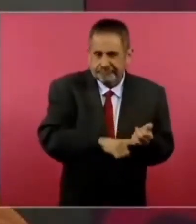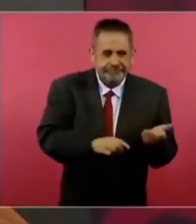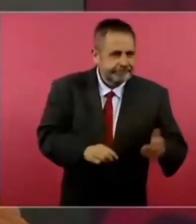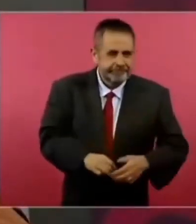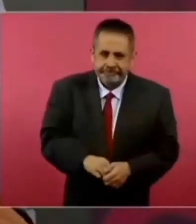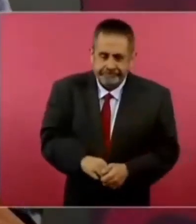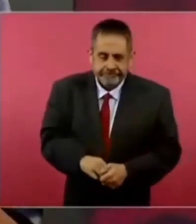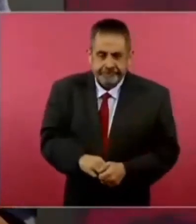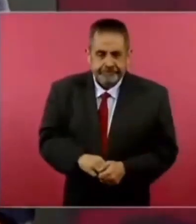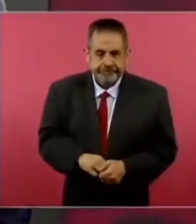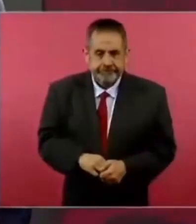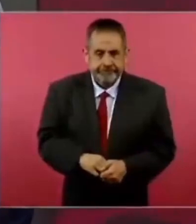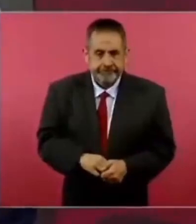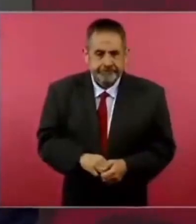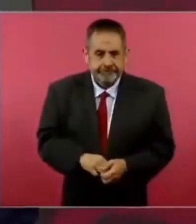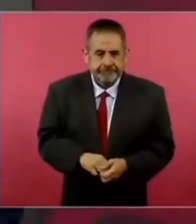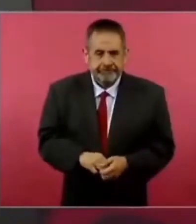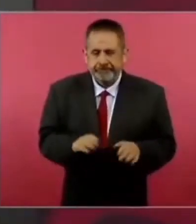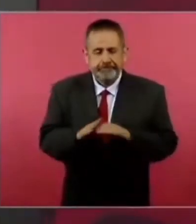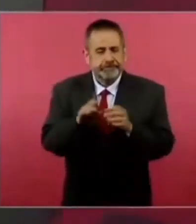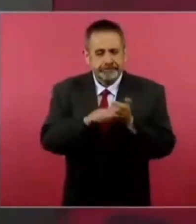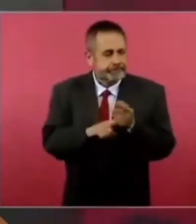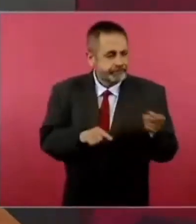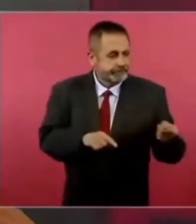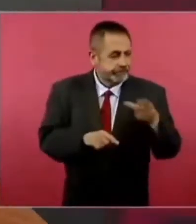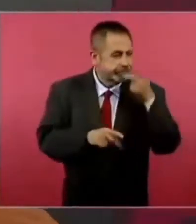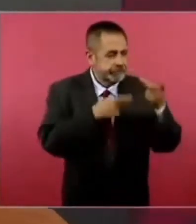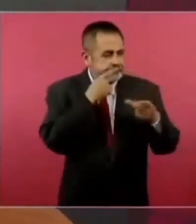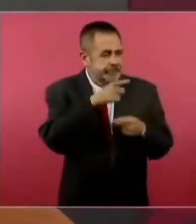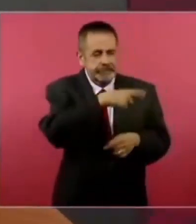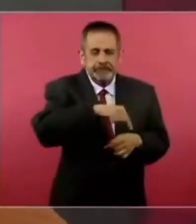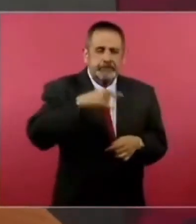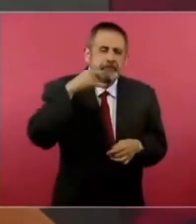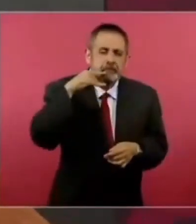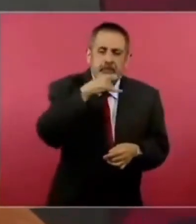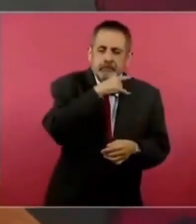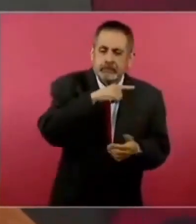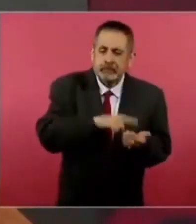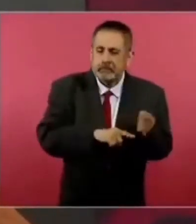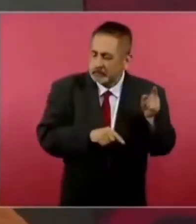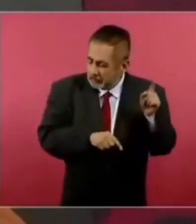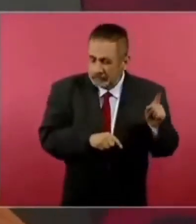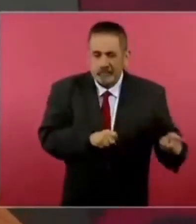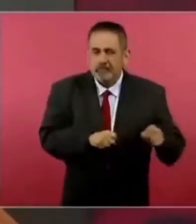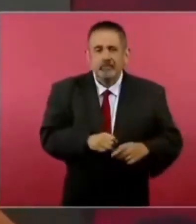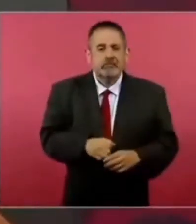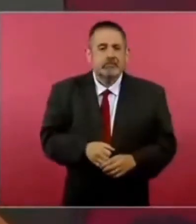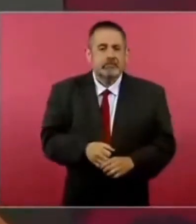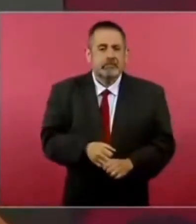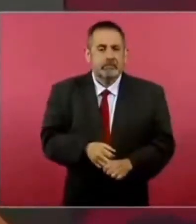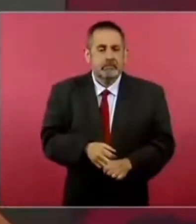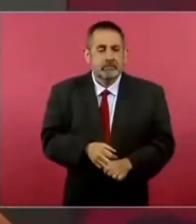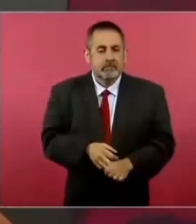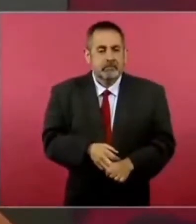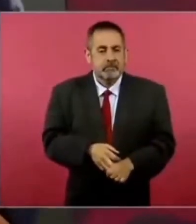Pero ¿cuál es el discurso de estos hipócritas? Es decir,